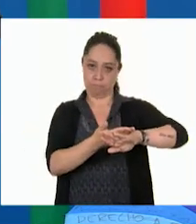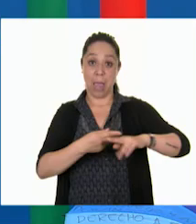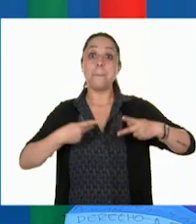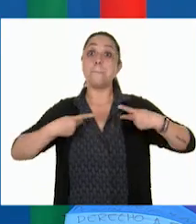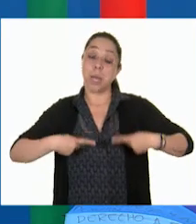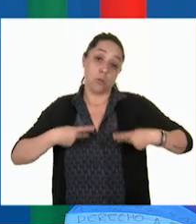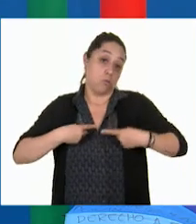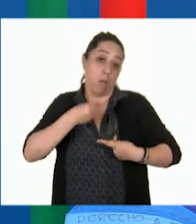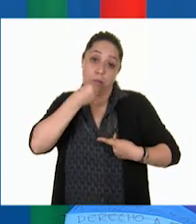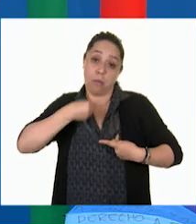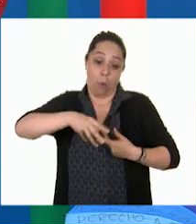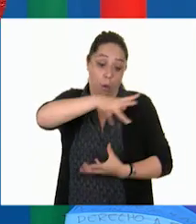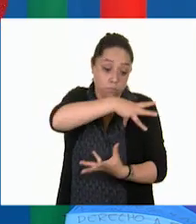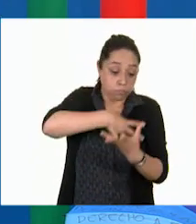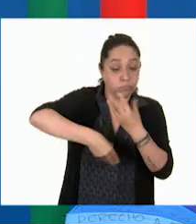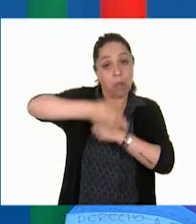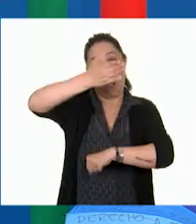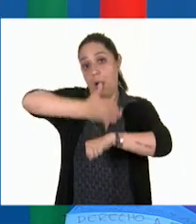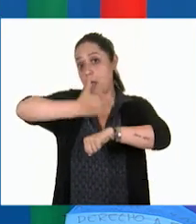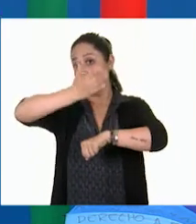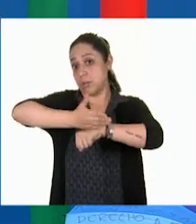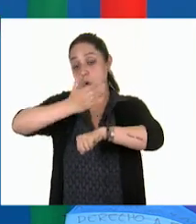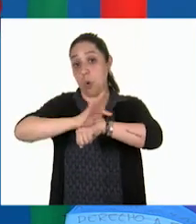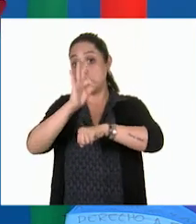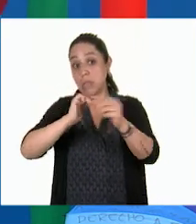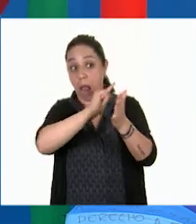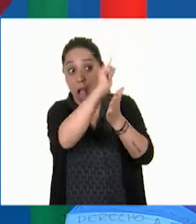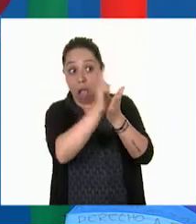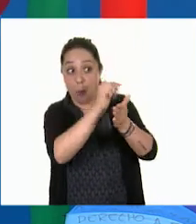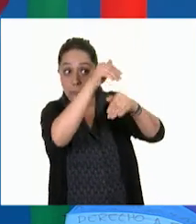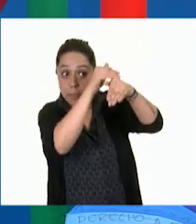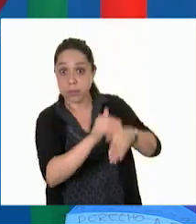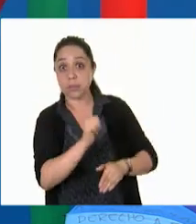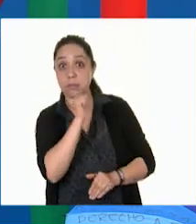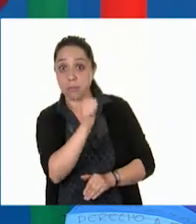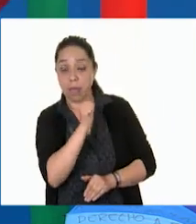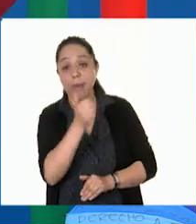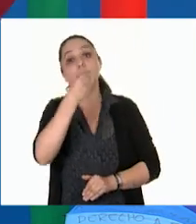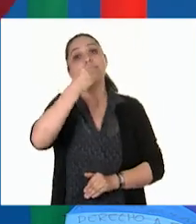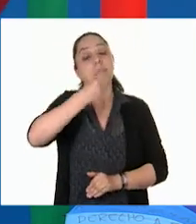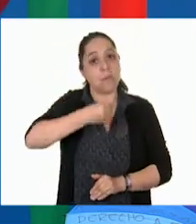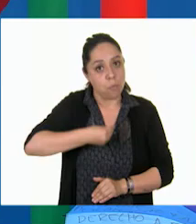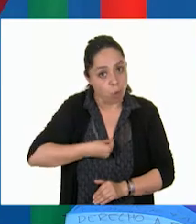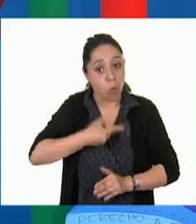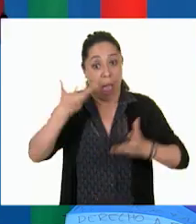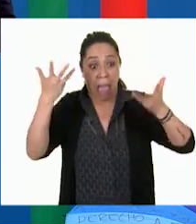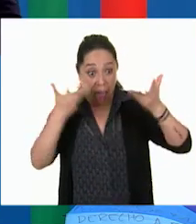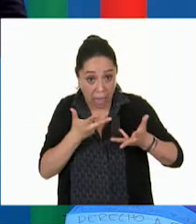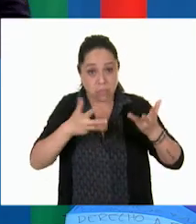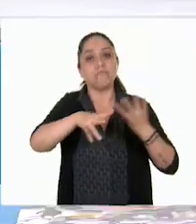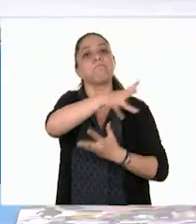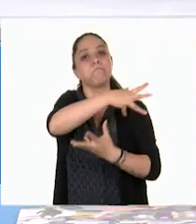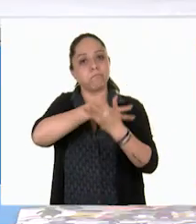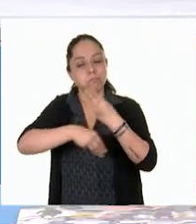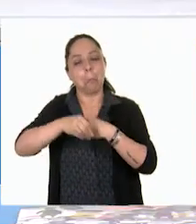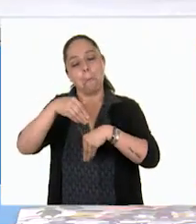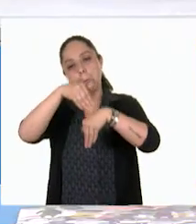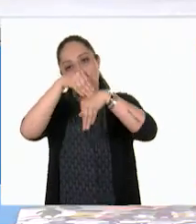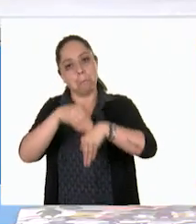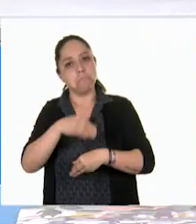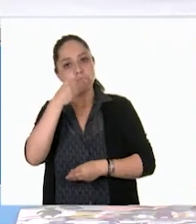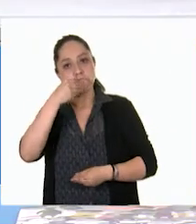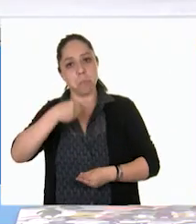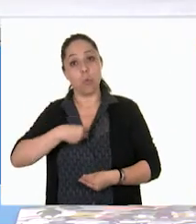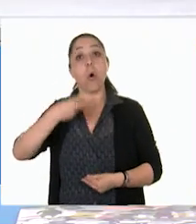una sanción cuando no respetan la ley. Sí. Por lo tanto, deben acatar las consecuencias de sus actos. Y por lo tanto,